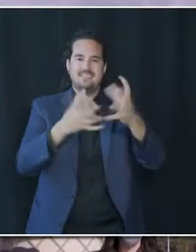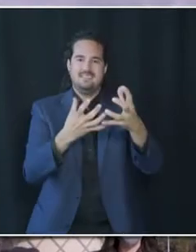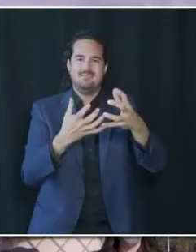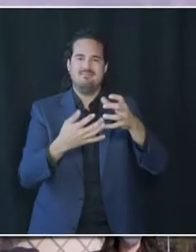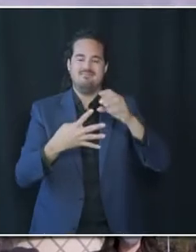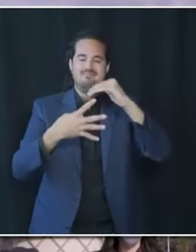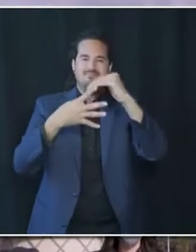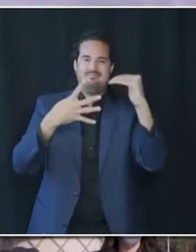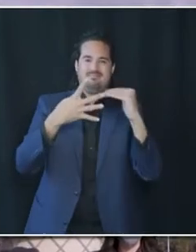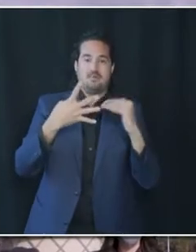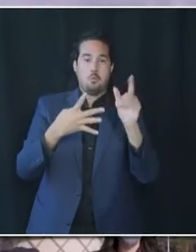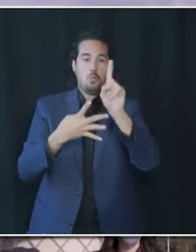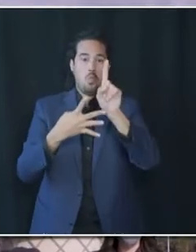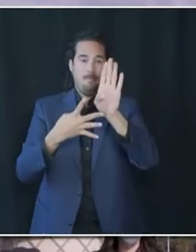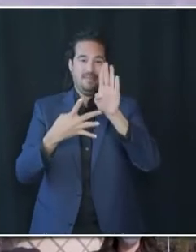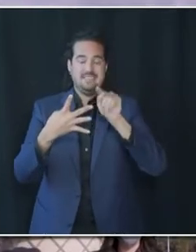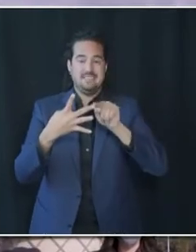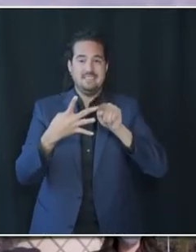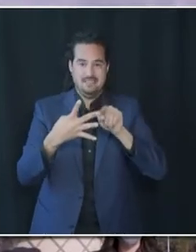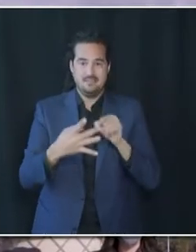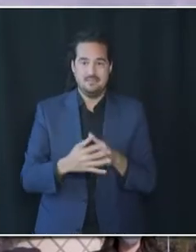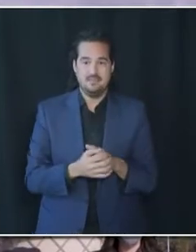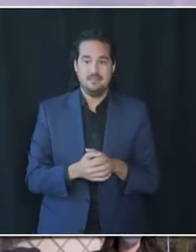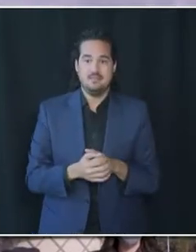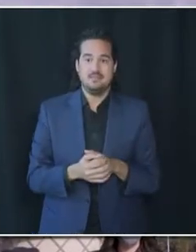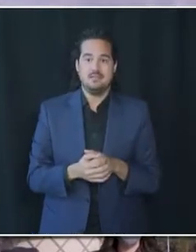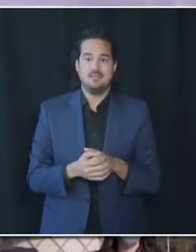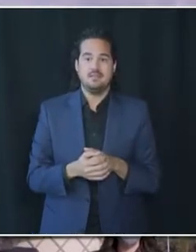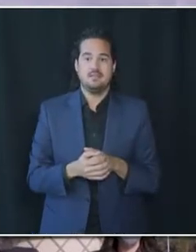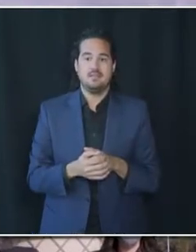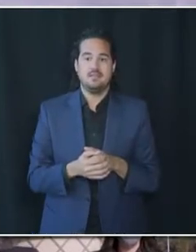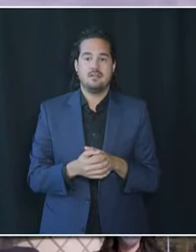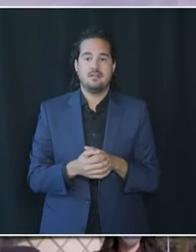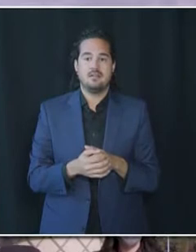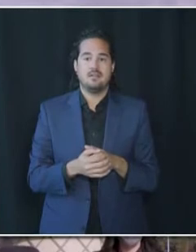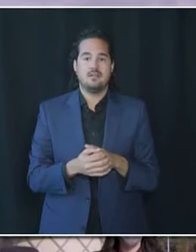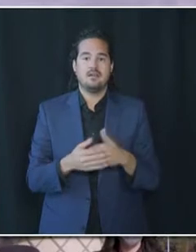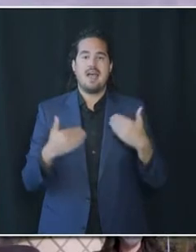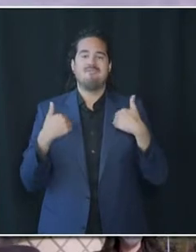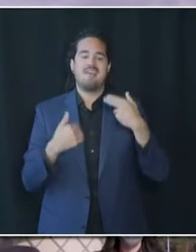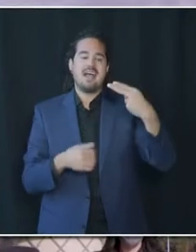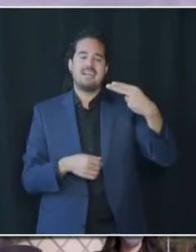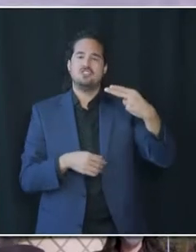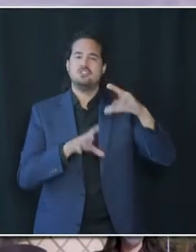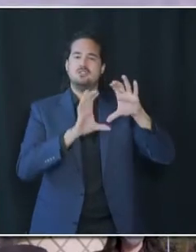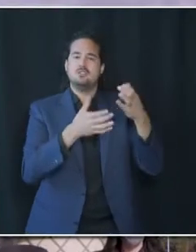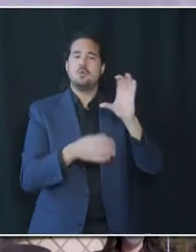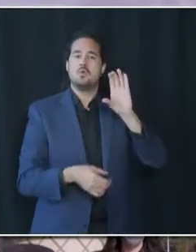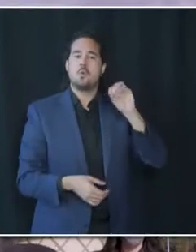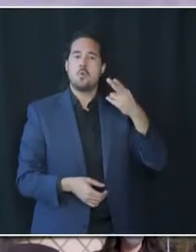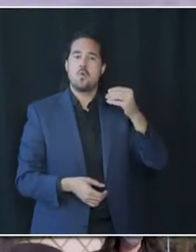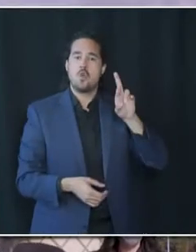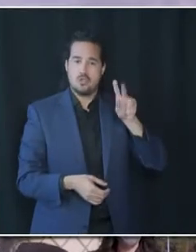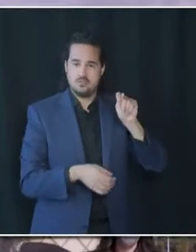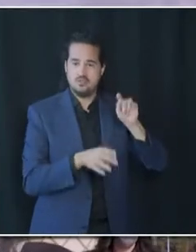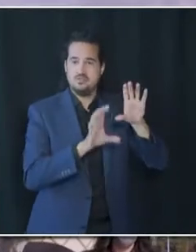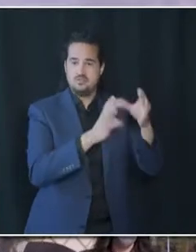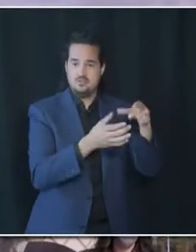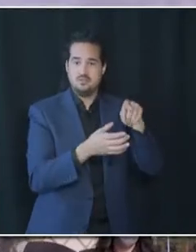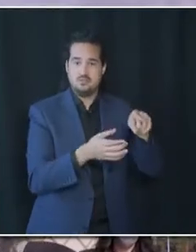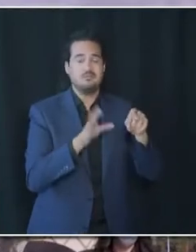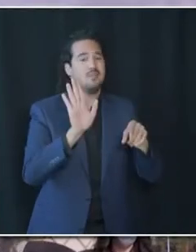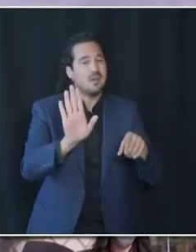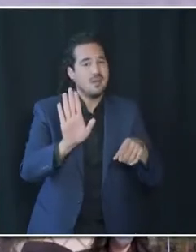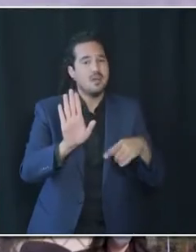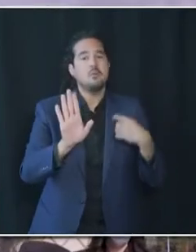tenemos agrupación por edad pero estamos priorizando a maestros para vacunas queremos que nuestros maestros reciban